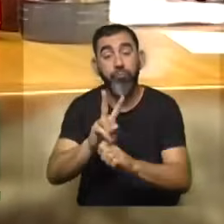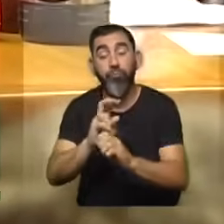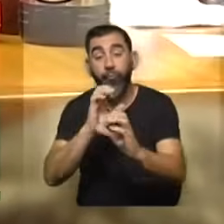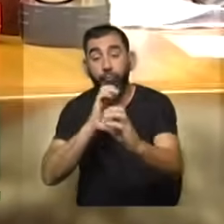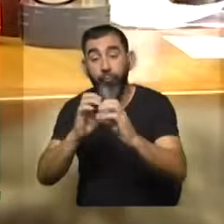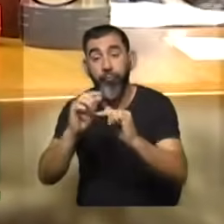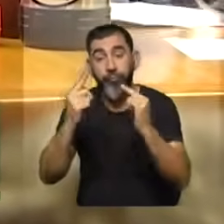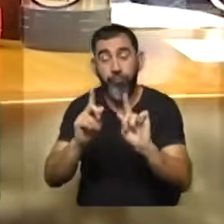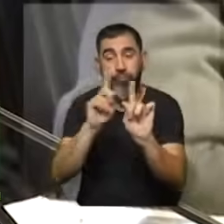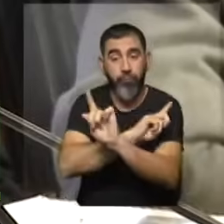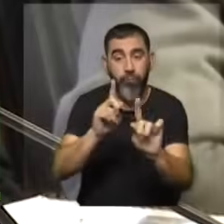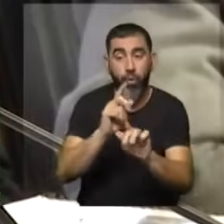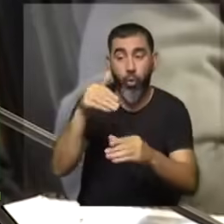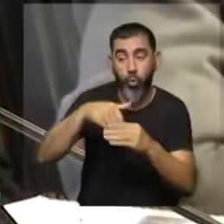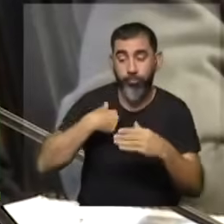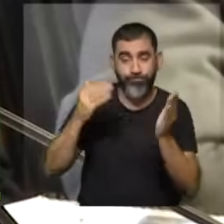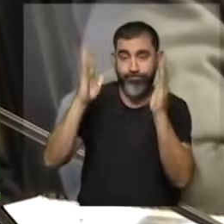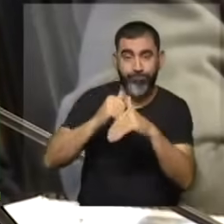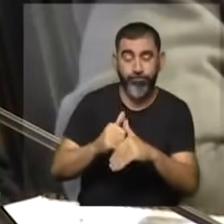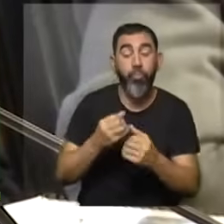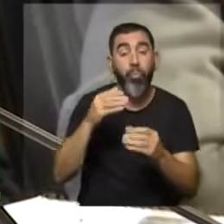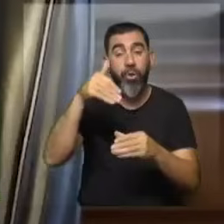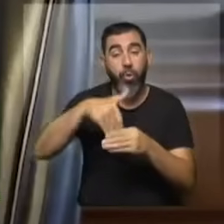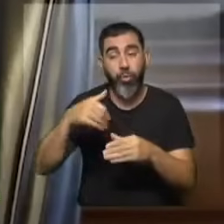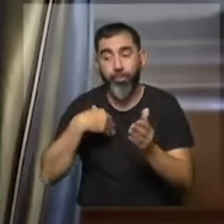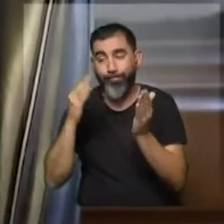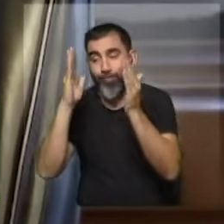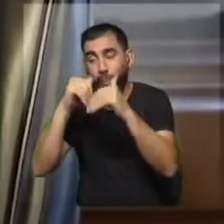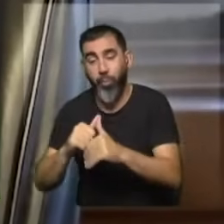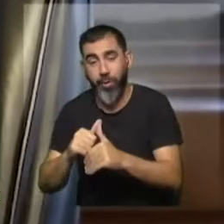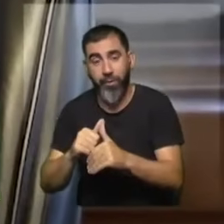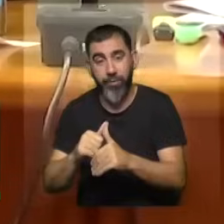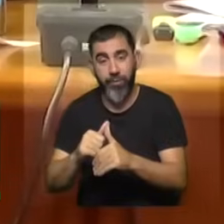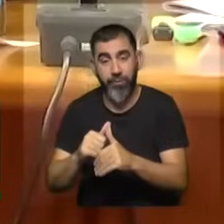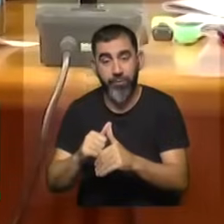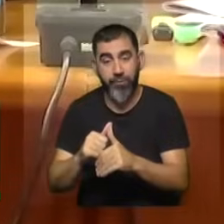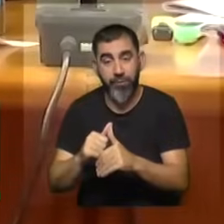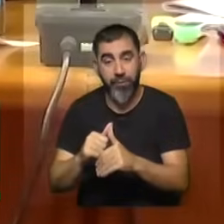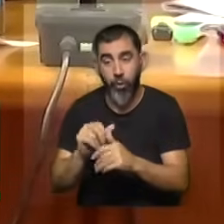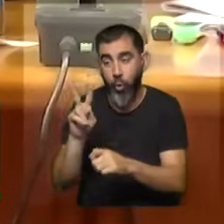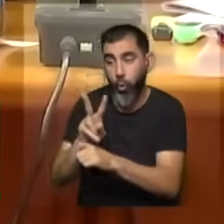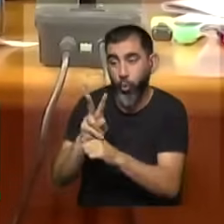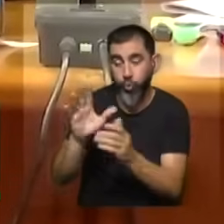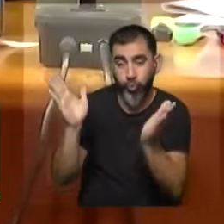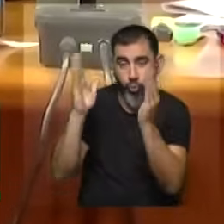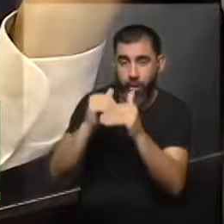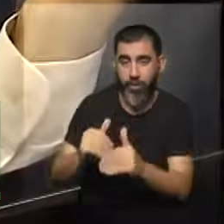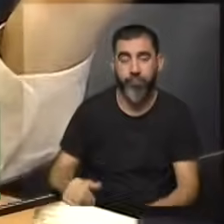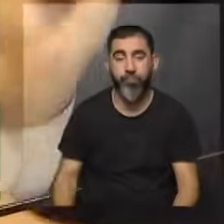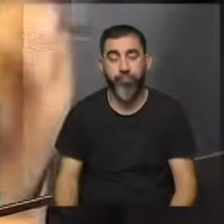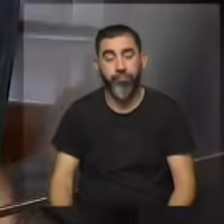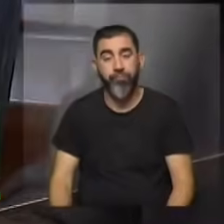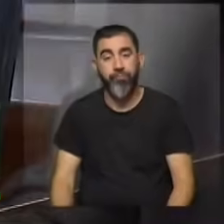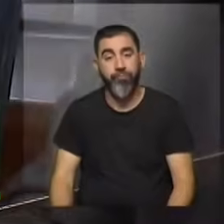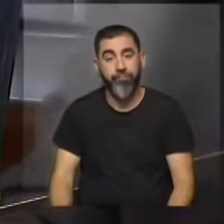medios tampoco podía hacerlo la corte porque la corte no tiene estructuras propias capaces de bueno hacer